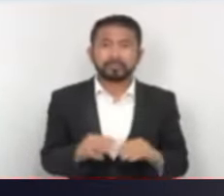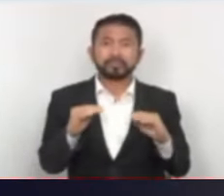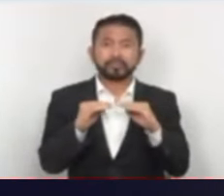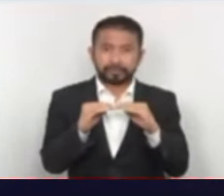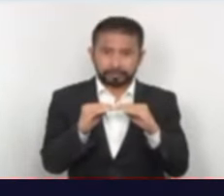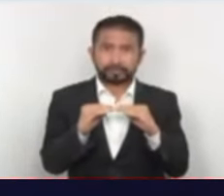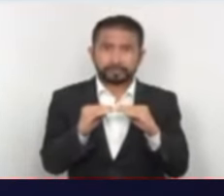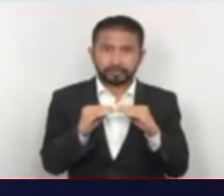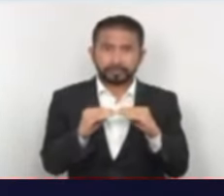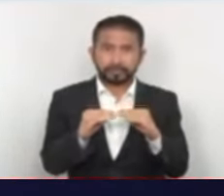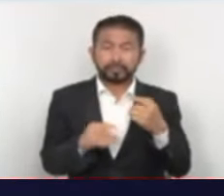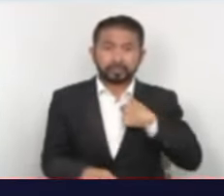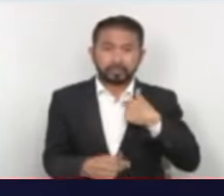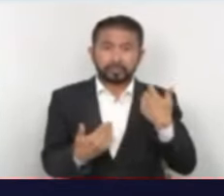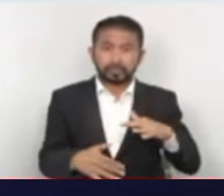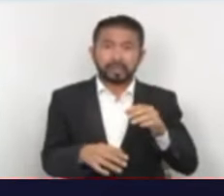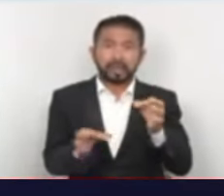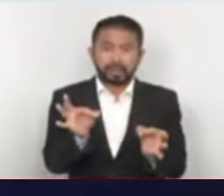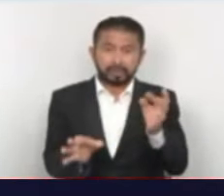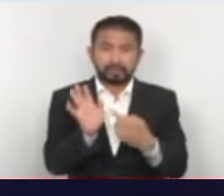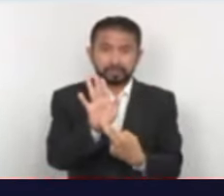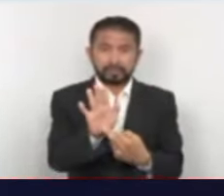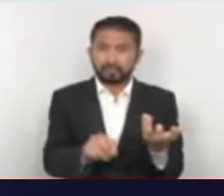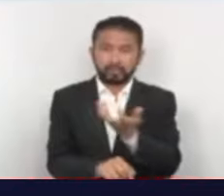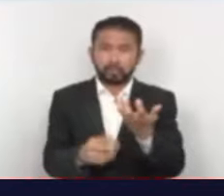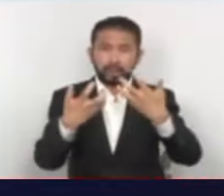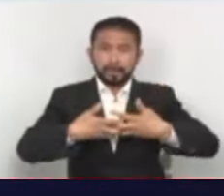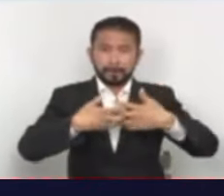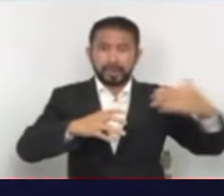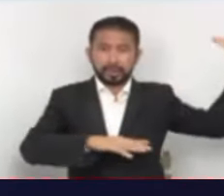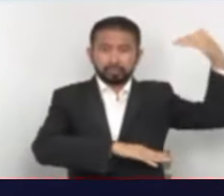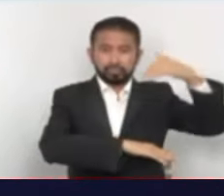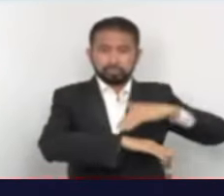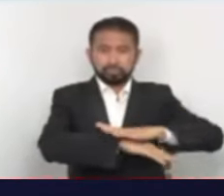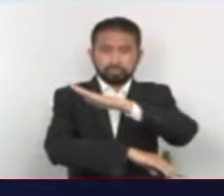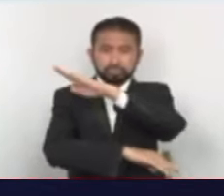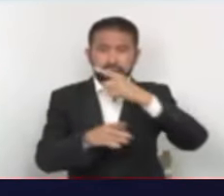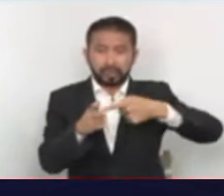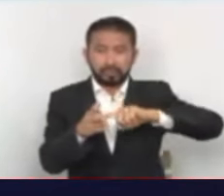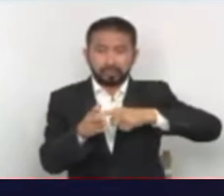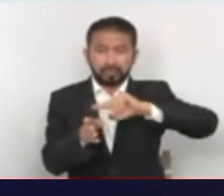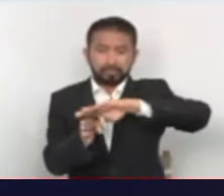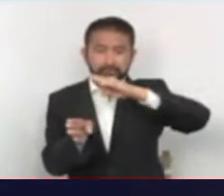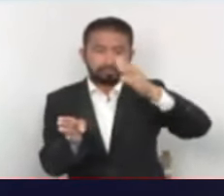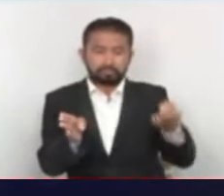También fui apoderada de todas las aerolíneas y de su taller de mantenimiento.